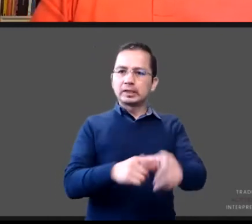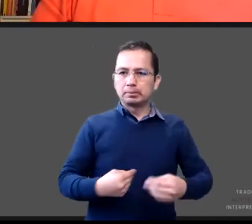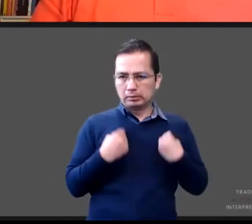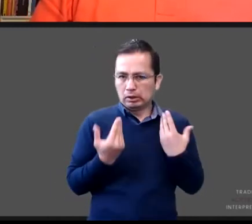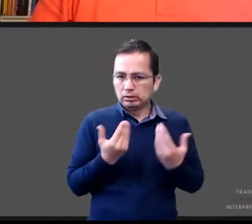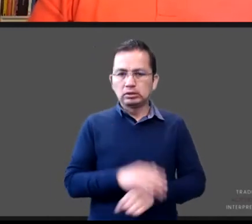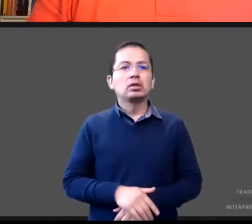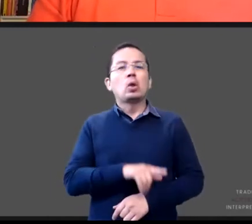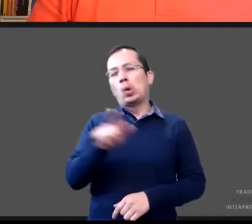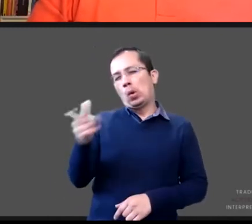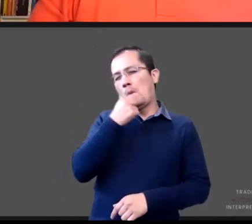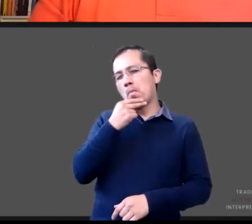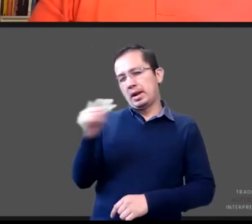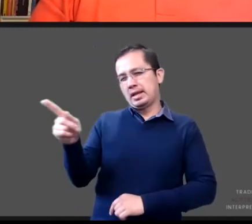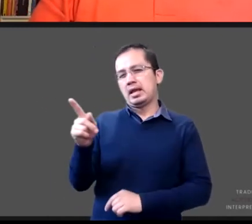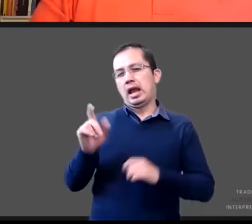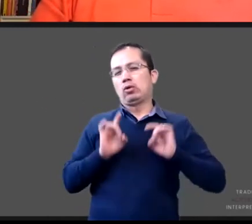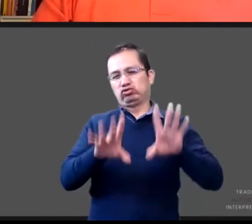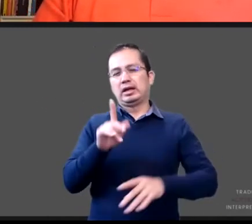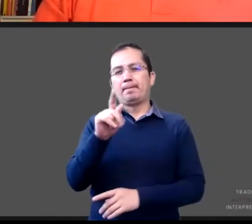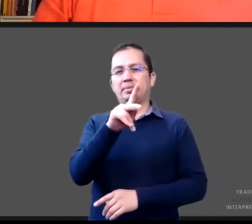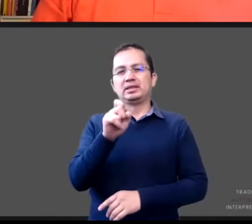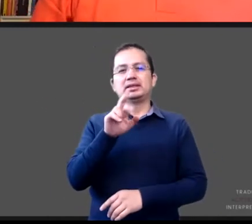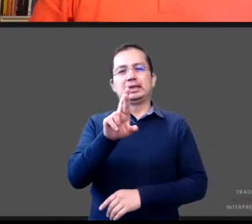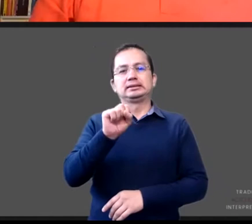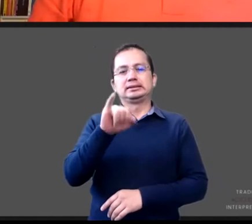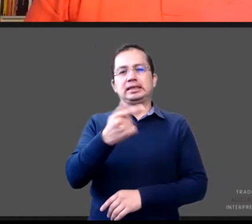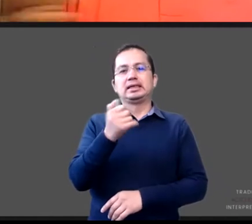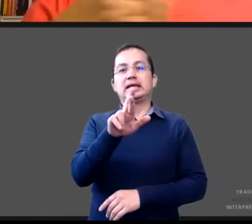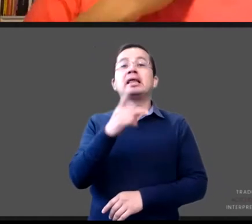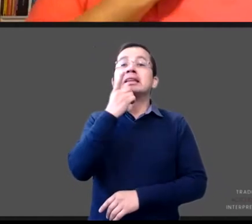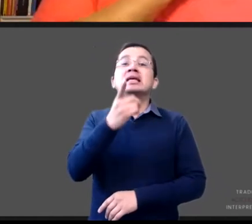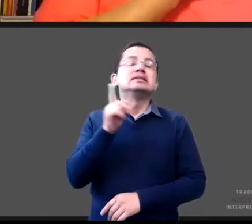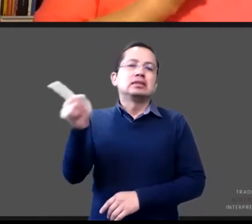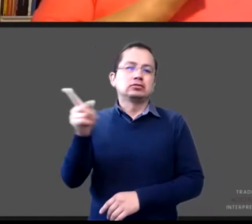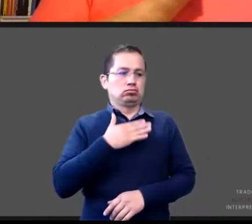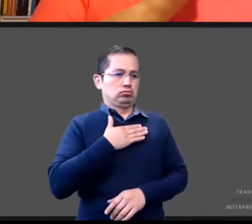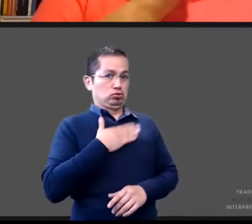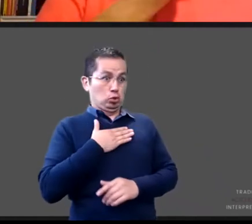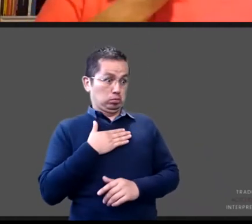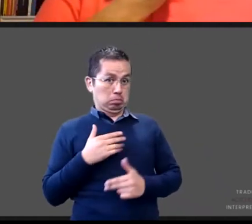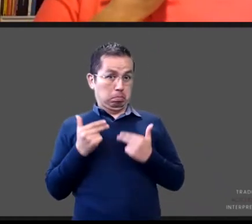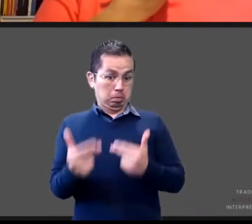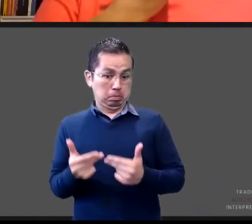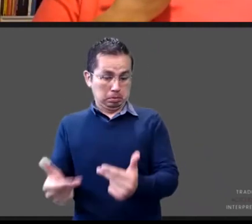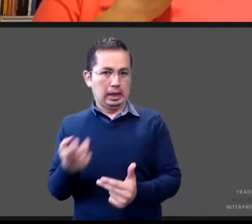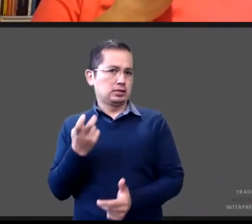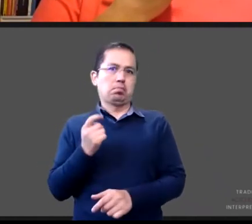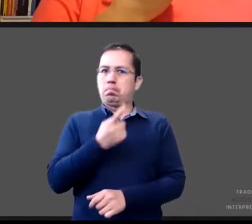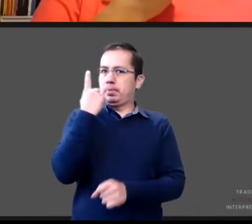Singer, mis genes primero que los tuyos, ¿no? Por eso me parece que resolver el problema de la